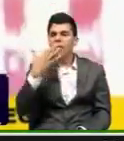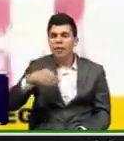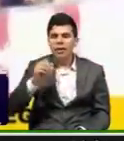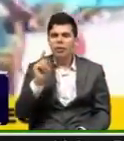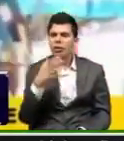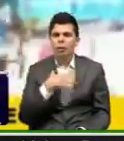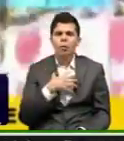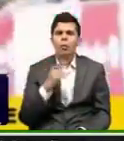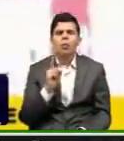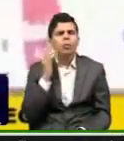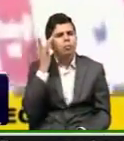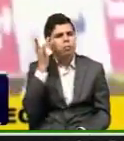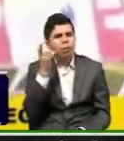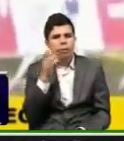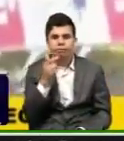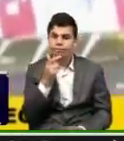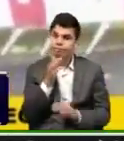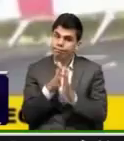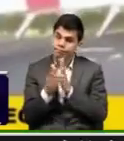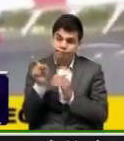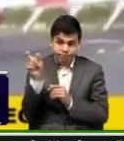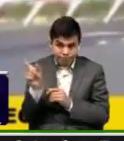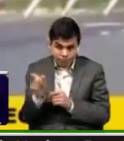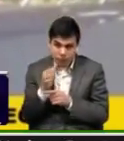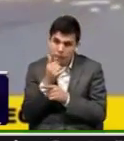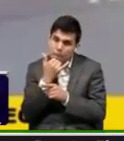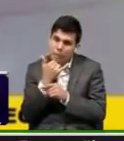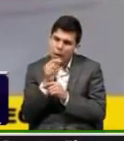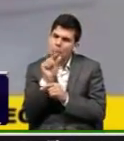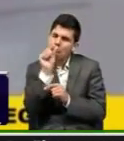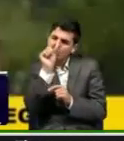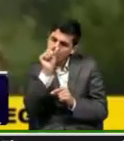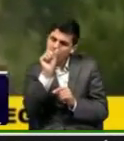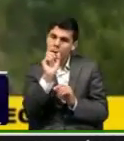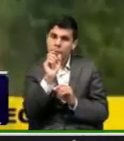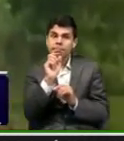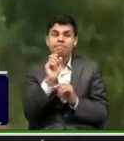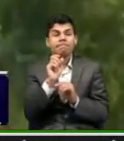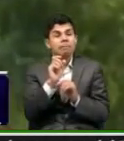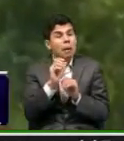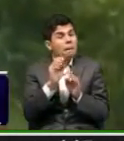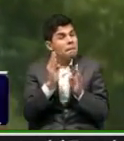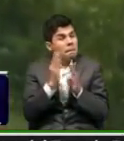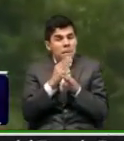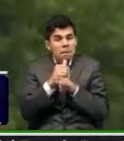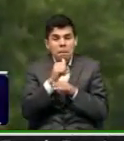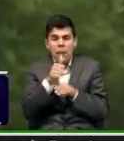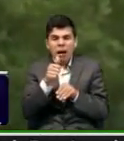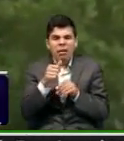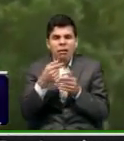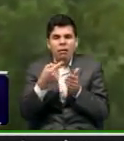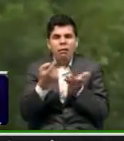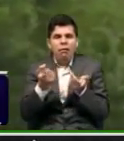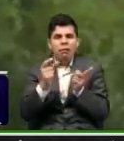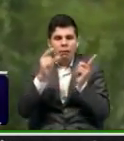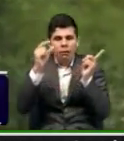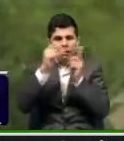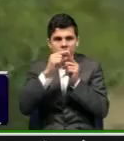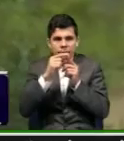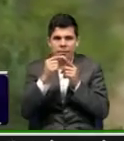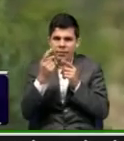Francia. Más allá de los errores individuales que pudo presentar Nairo, el gran inconveniente que tuvo el pedalista fue la falta